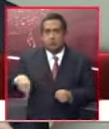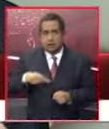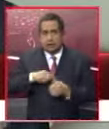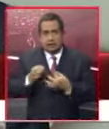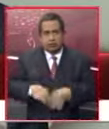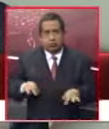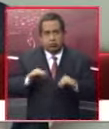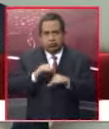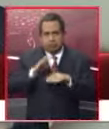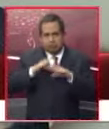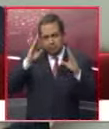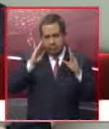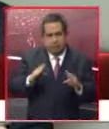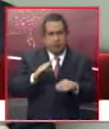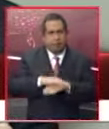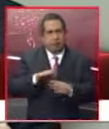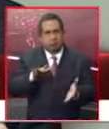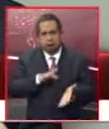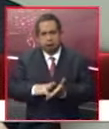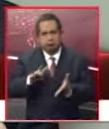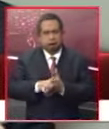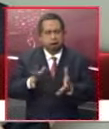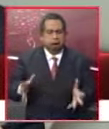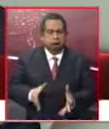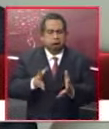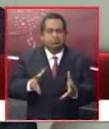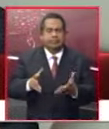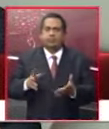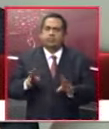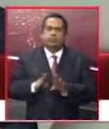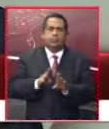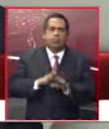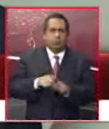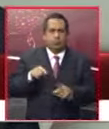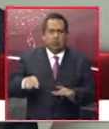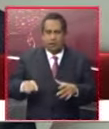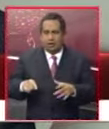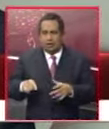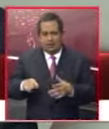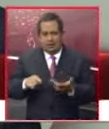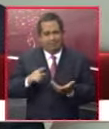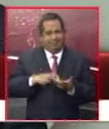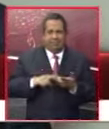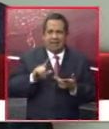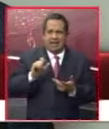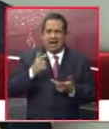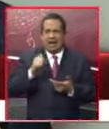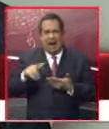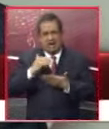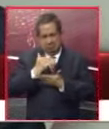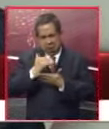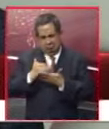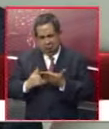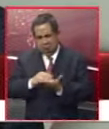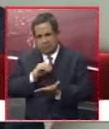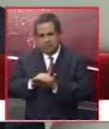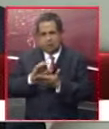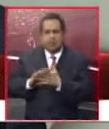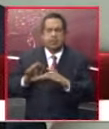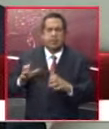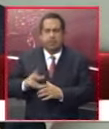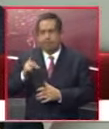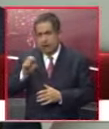importante, estratégico. Vamos a impulsar el fondo de migralidad en la agenda legislativa del Partido de Encuentro